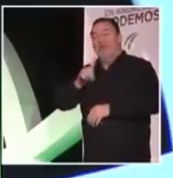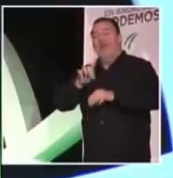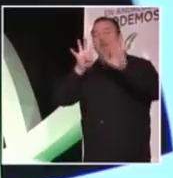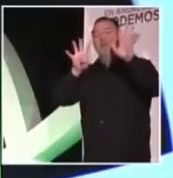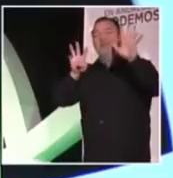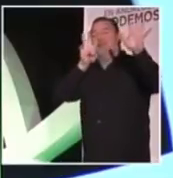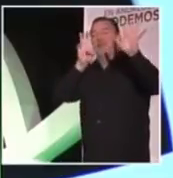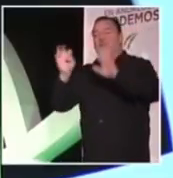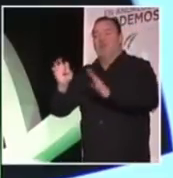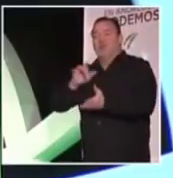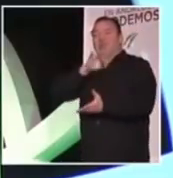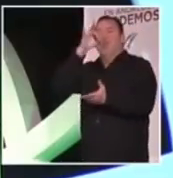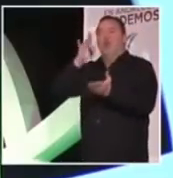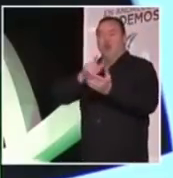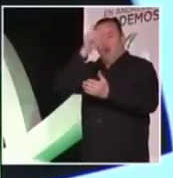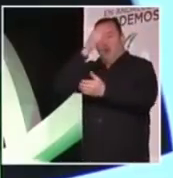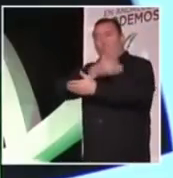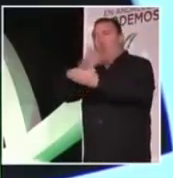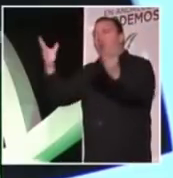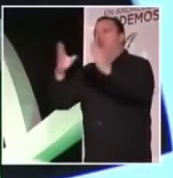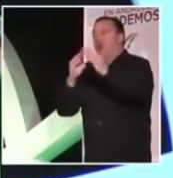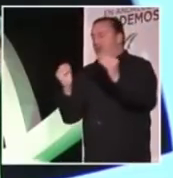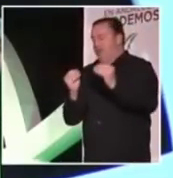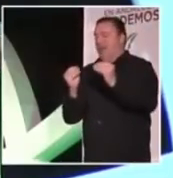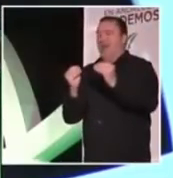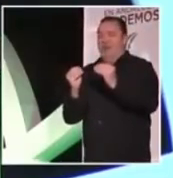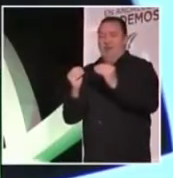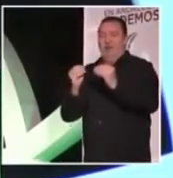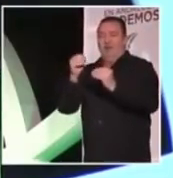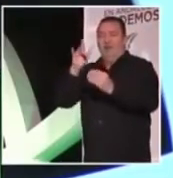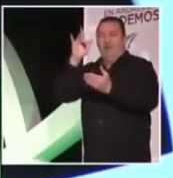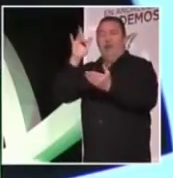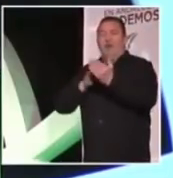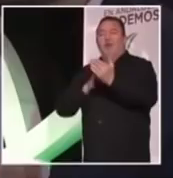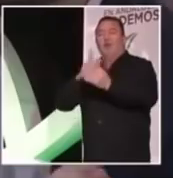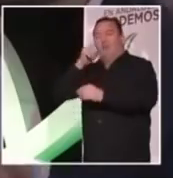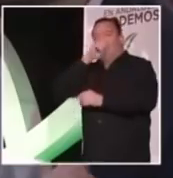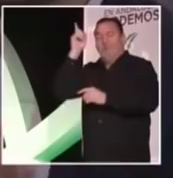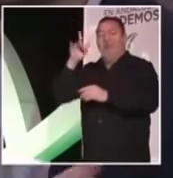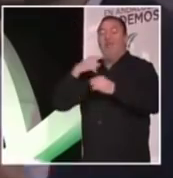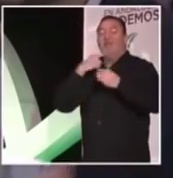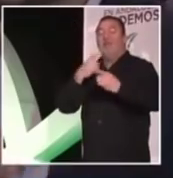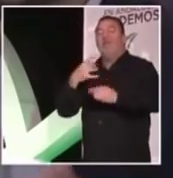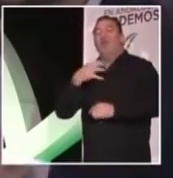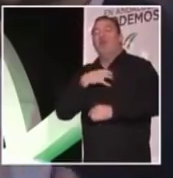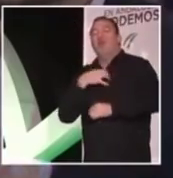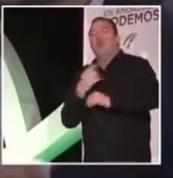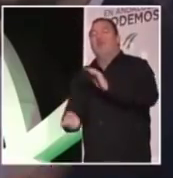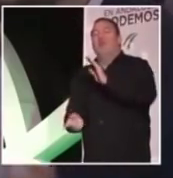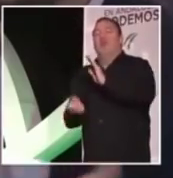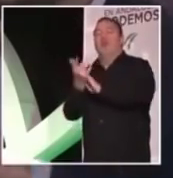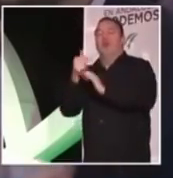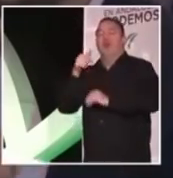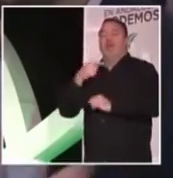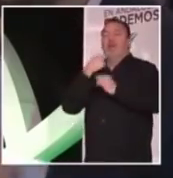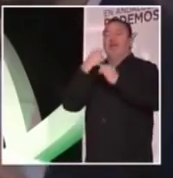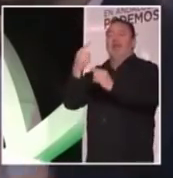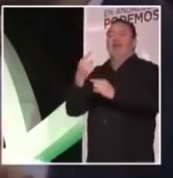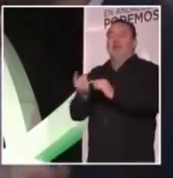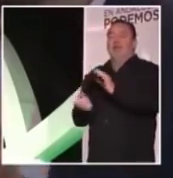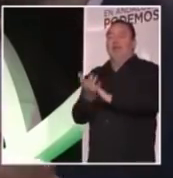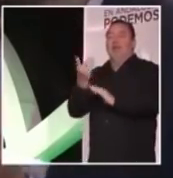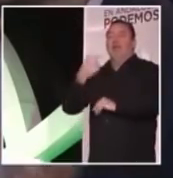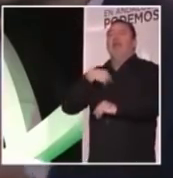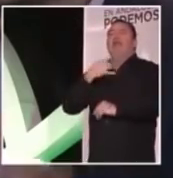1980, y llegó el pueblo andaluz a decir en Madrid que no se podía construir España sin Andalucía. Este